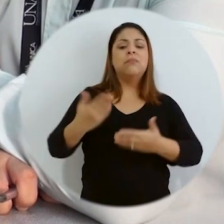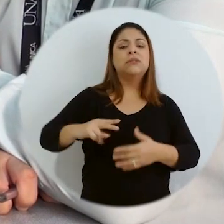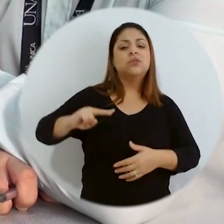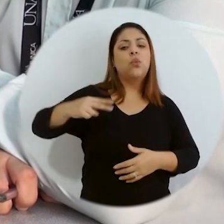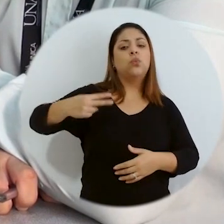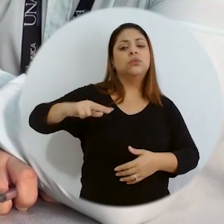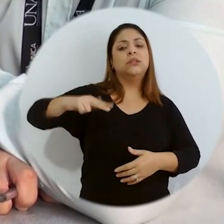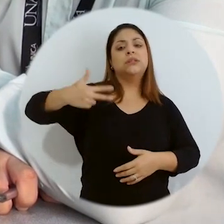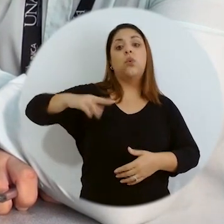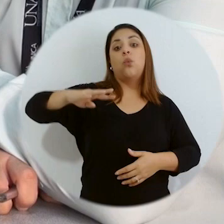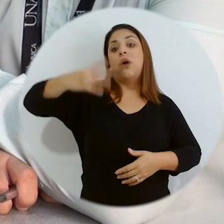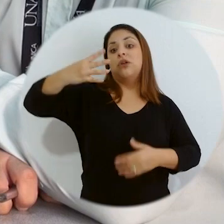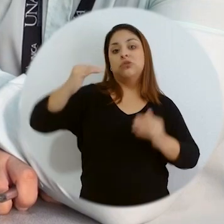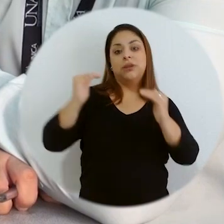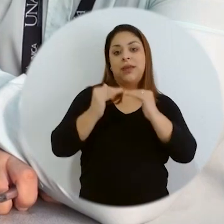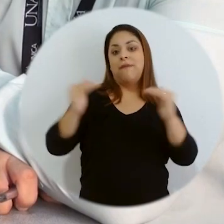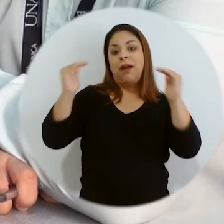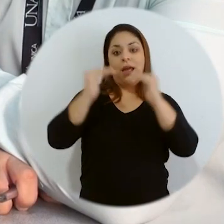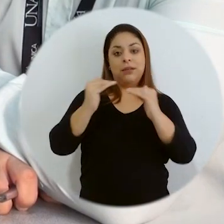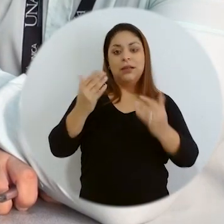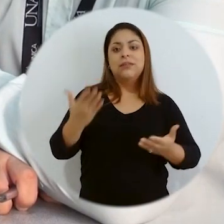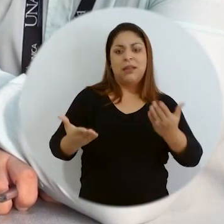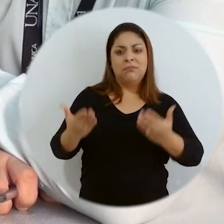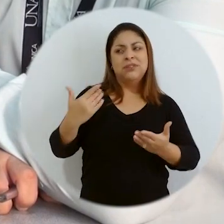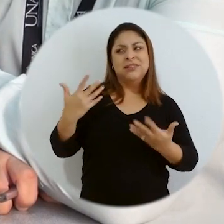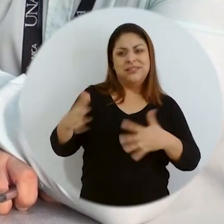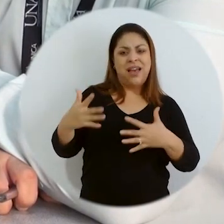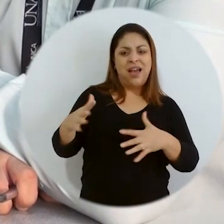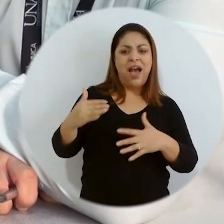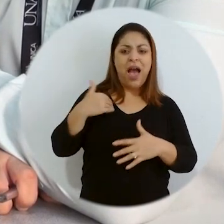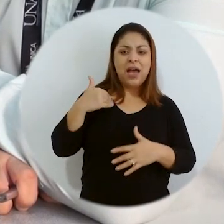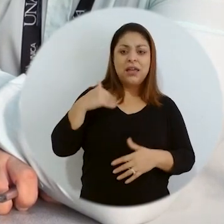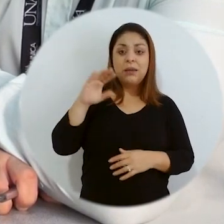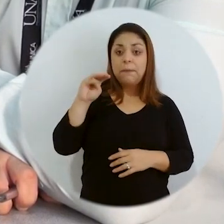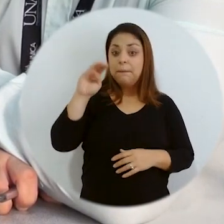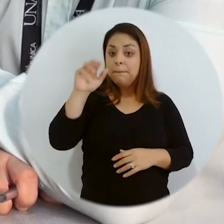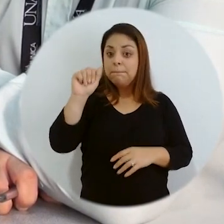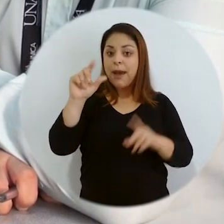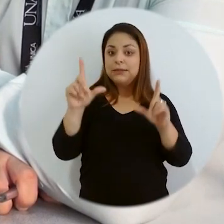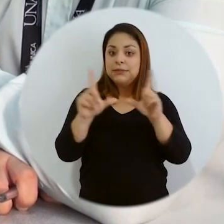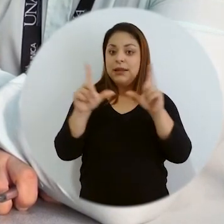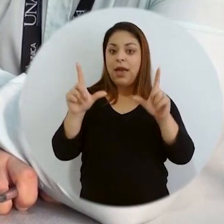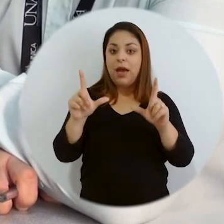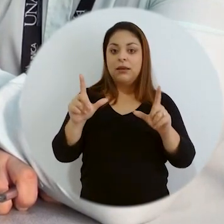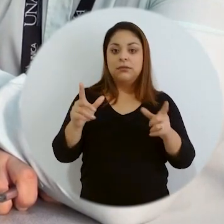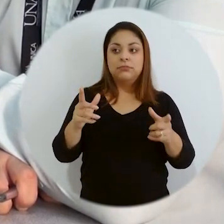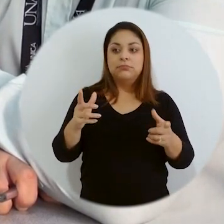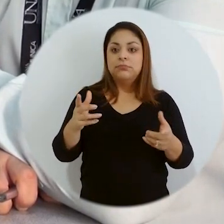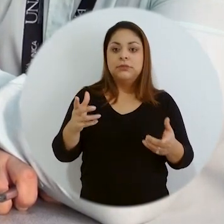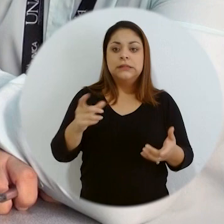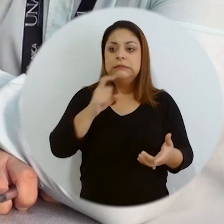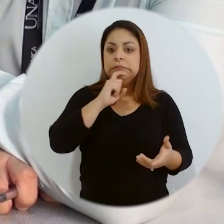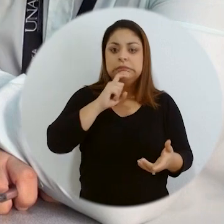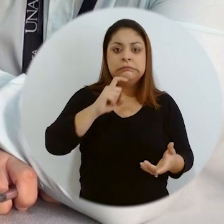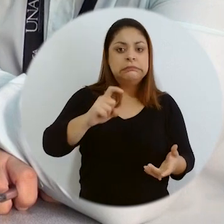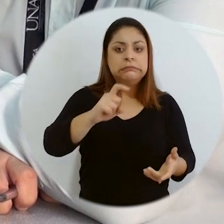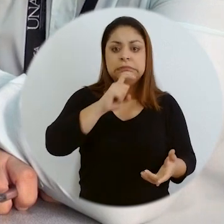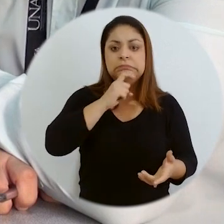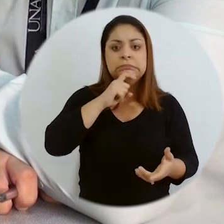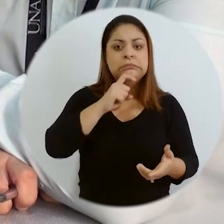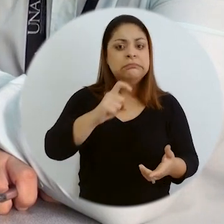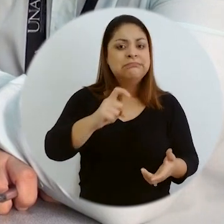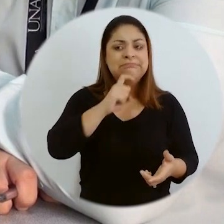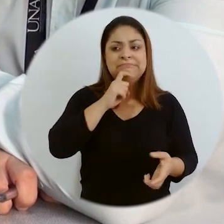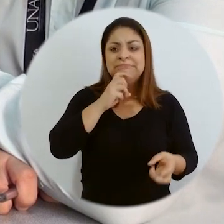puede ser un estudiante de segundo, tercer, cuarto nivel, o inclusive hemos tenido algunos casos de nivel de maestría, ¿verdad? Que tienen